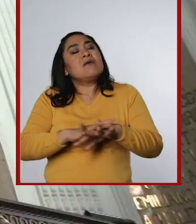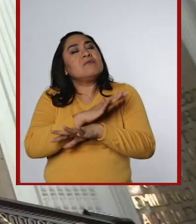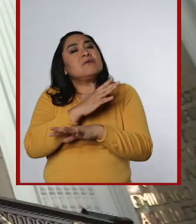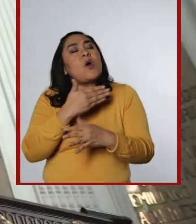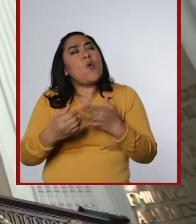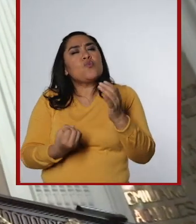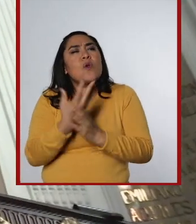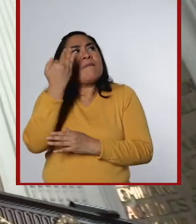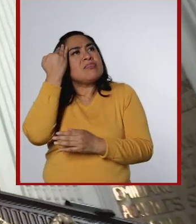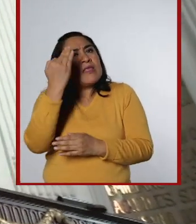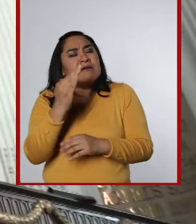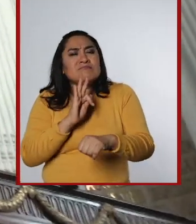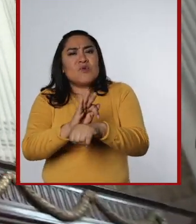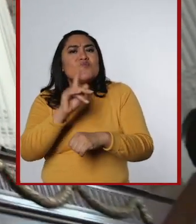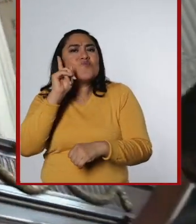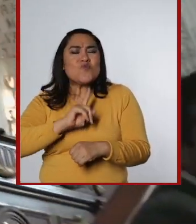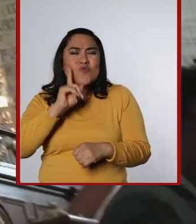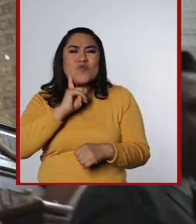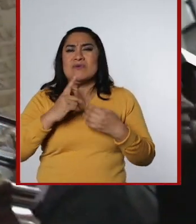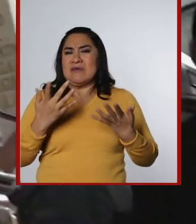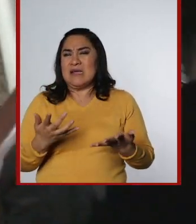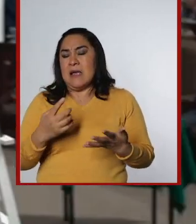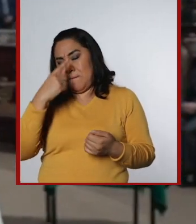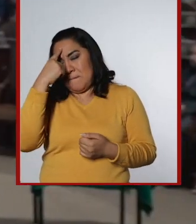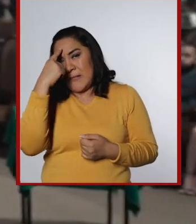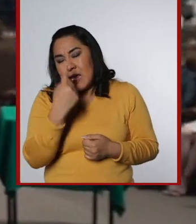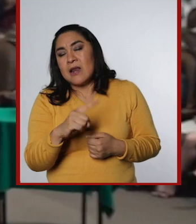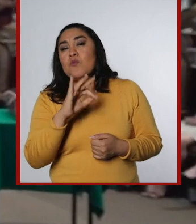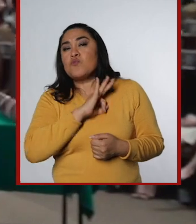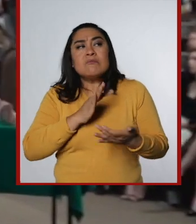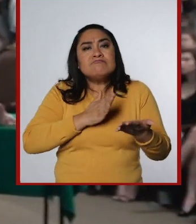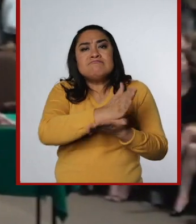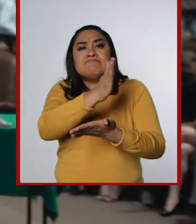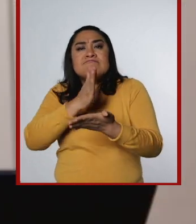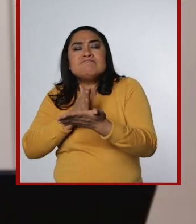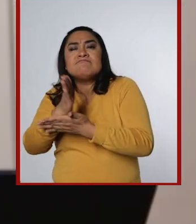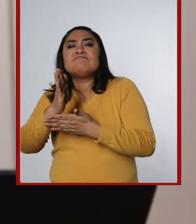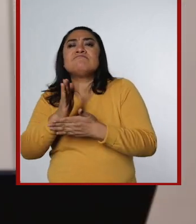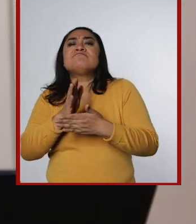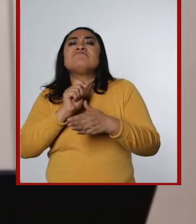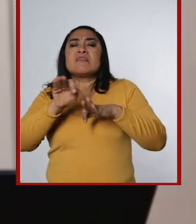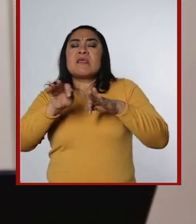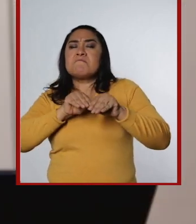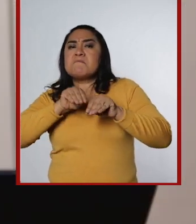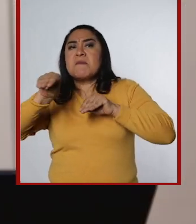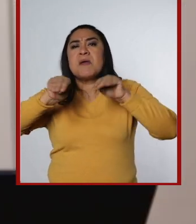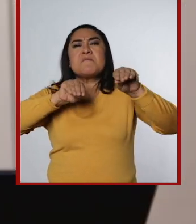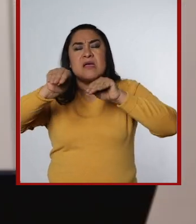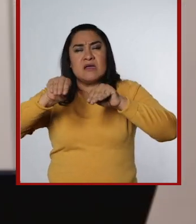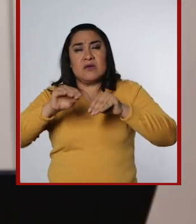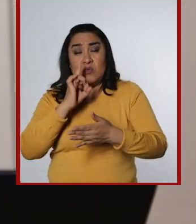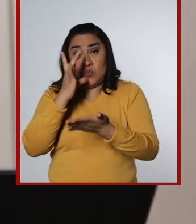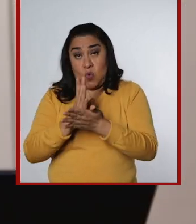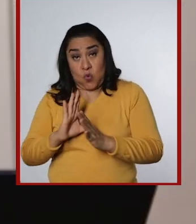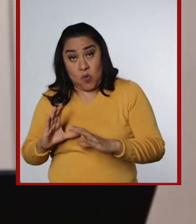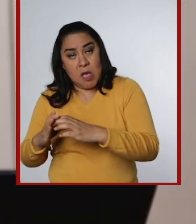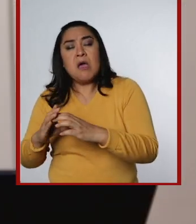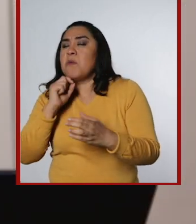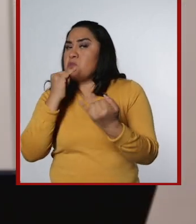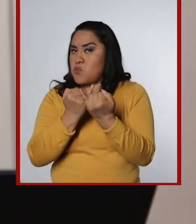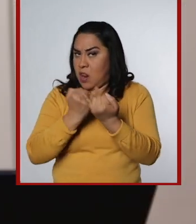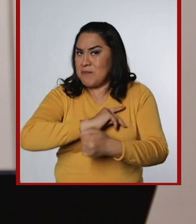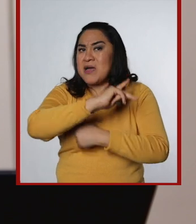esos espacios de toma de decisión en la nación, no solamente en la comunidad. Y pues no nos queda más que